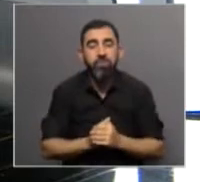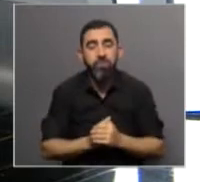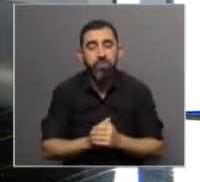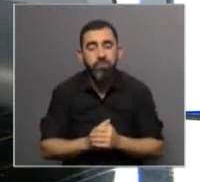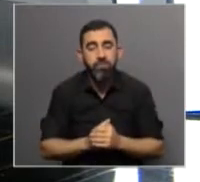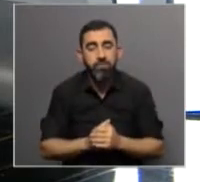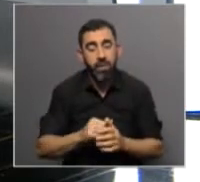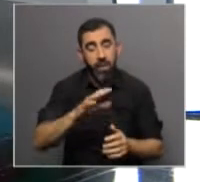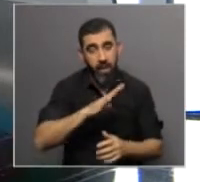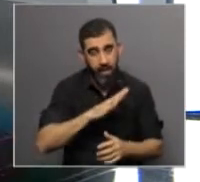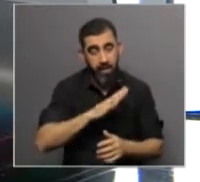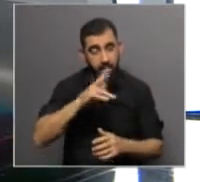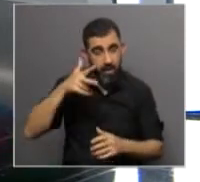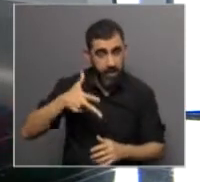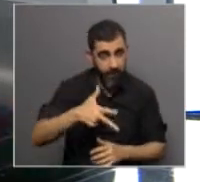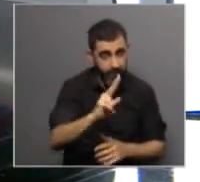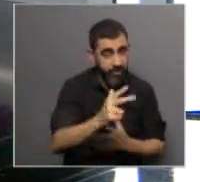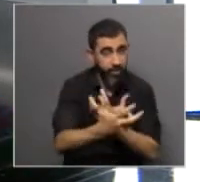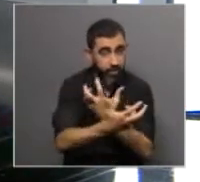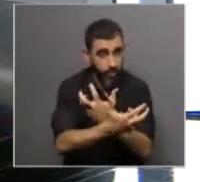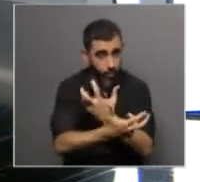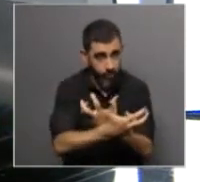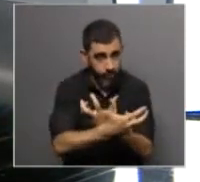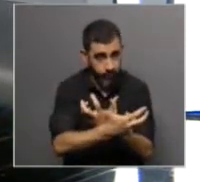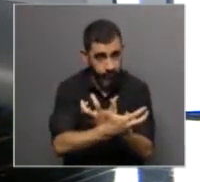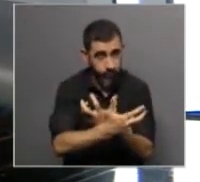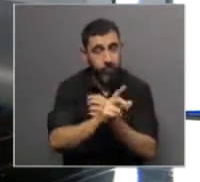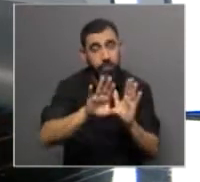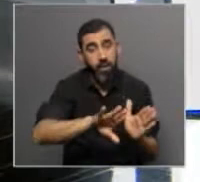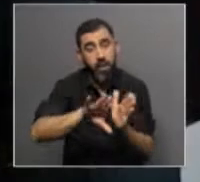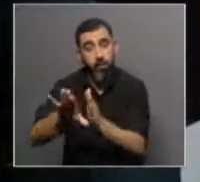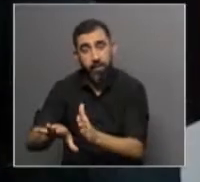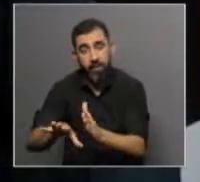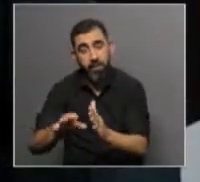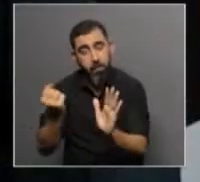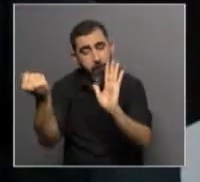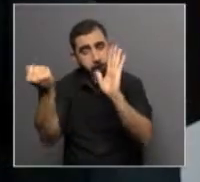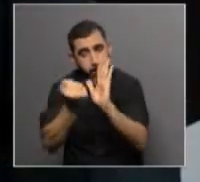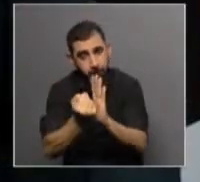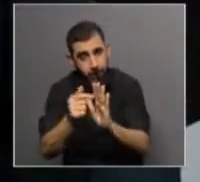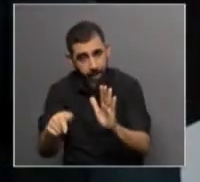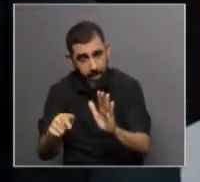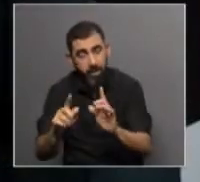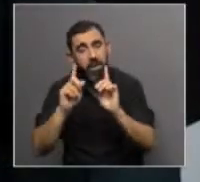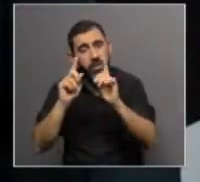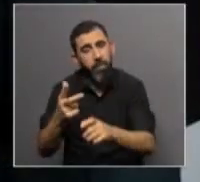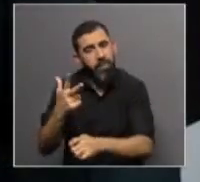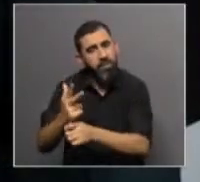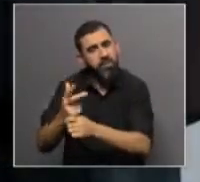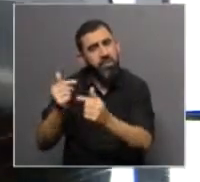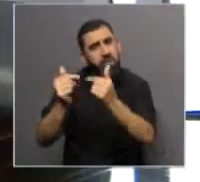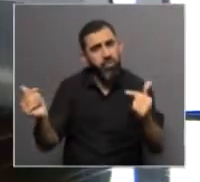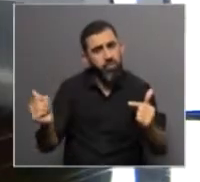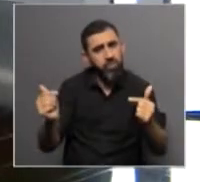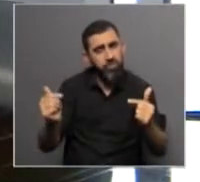por un lado tenemos la fecha de los huesos en sí, por otro lado tenemos esas marcas, y por otro lado hay un tercer elemento que si